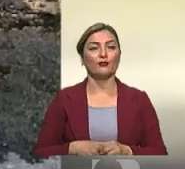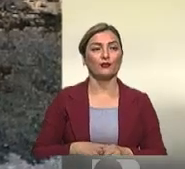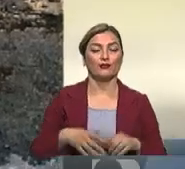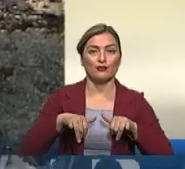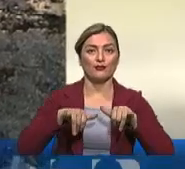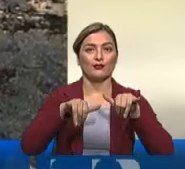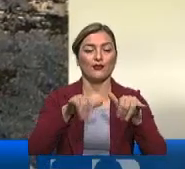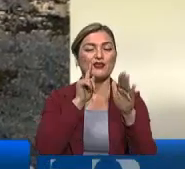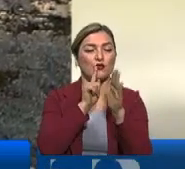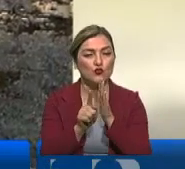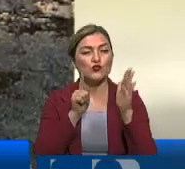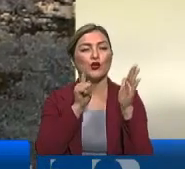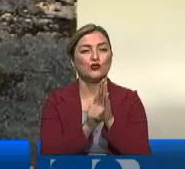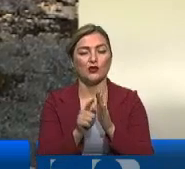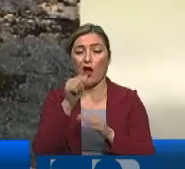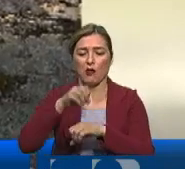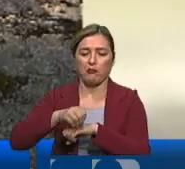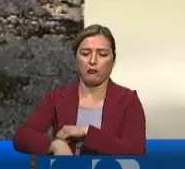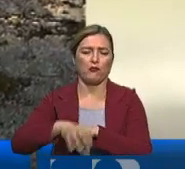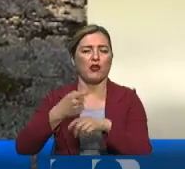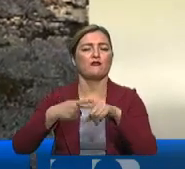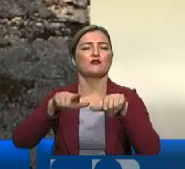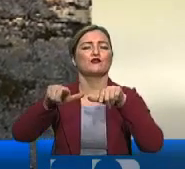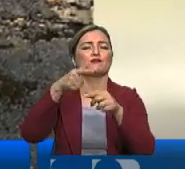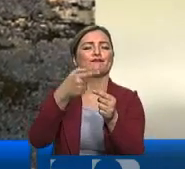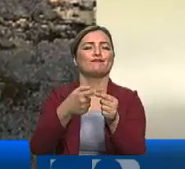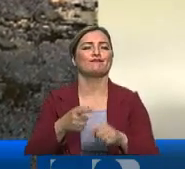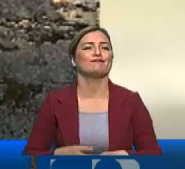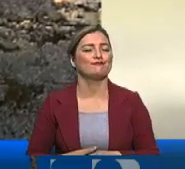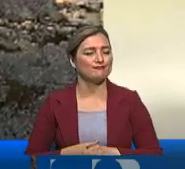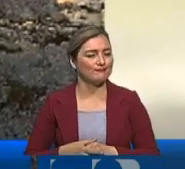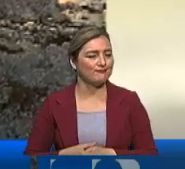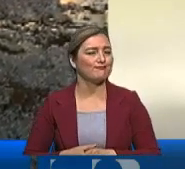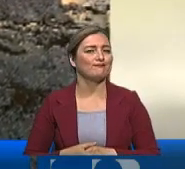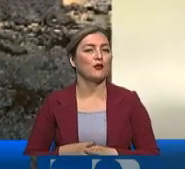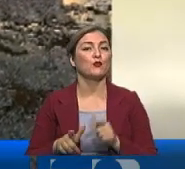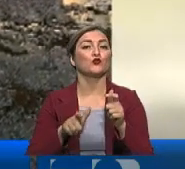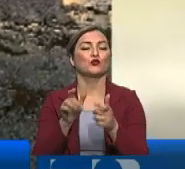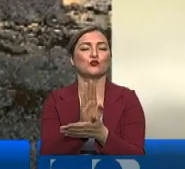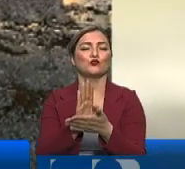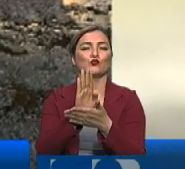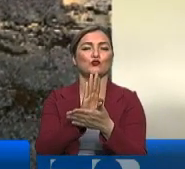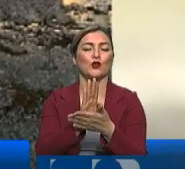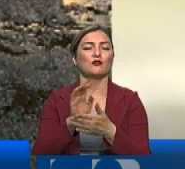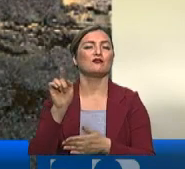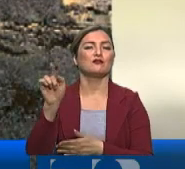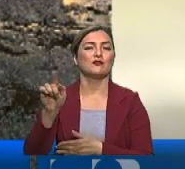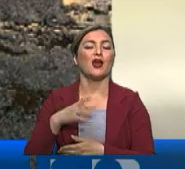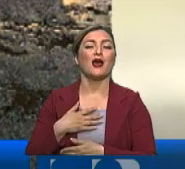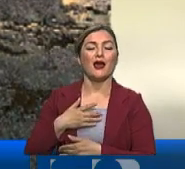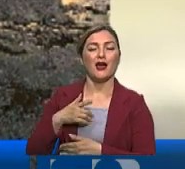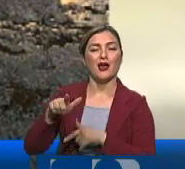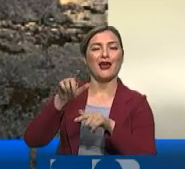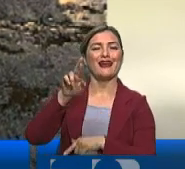Continúan llegando a este espacio denuncias de fugas de agua desde diversos sectores de la capital. Esta vez, los moradores del barrio Villas Aeropuerto en el sector de la